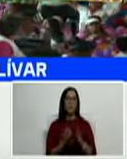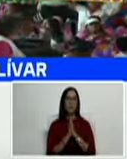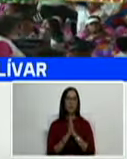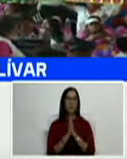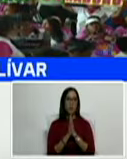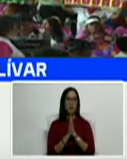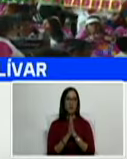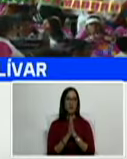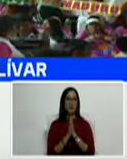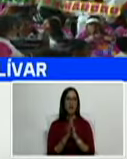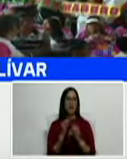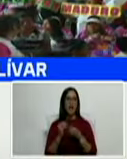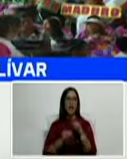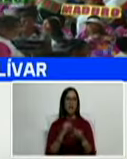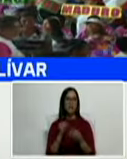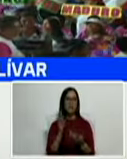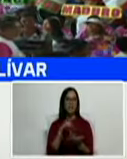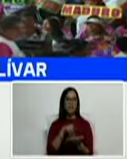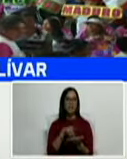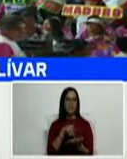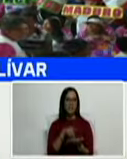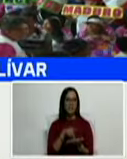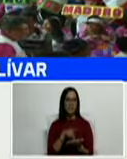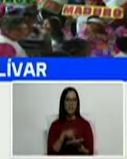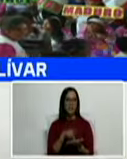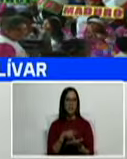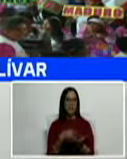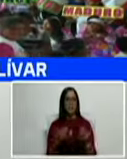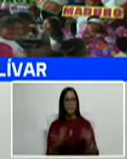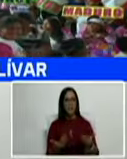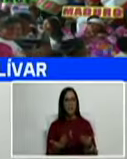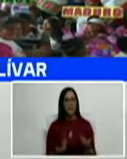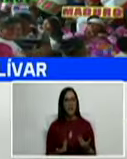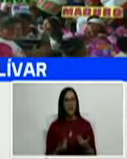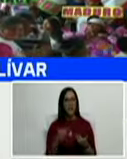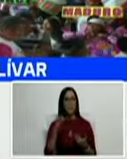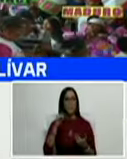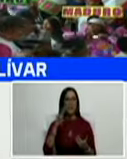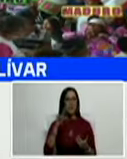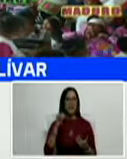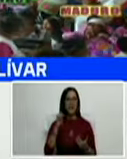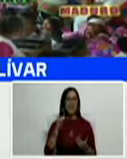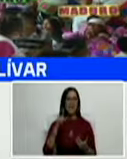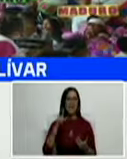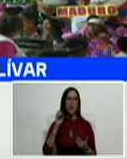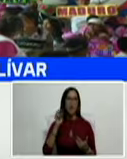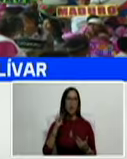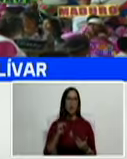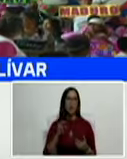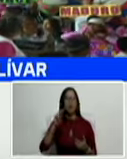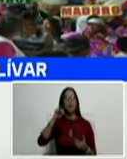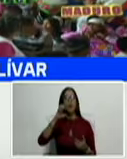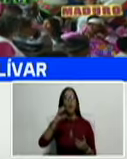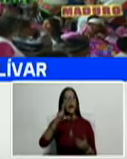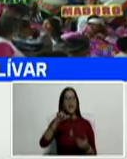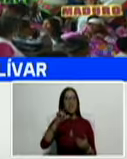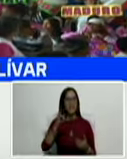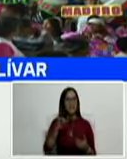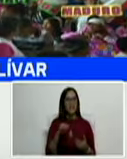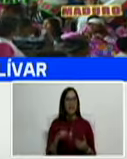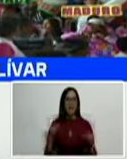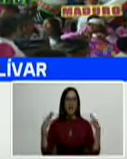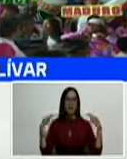favor, háganse presente. Venga María León, Noelí, la alcaldesa de Caracas,